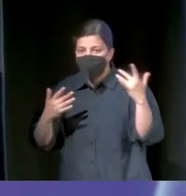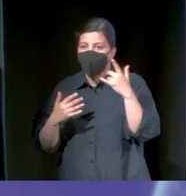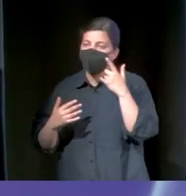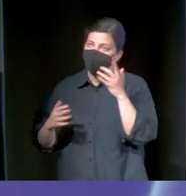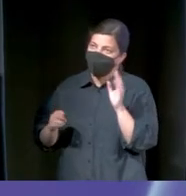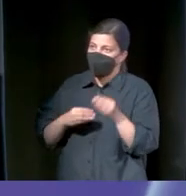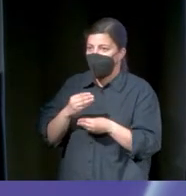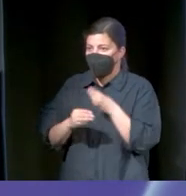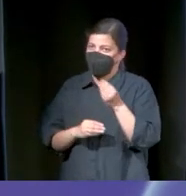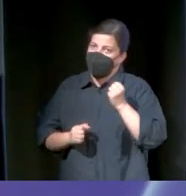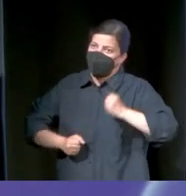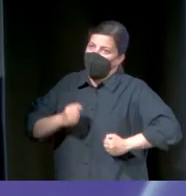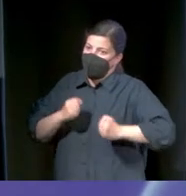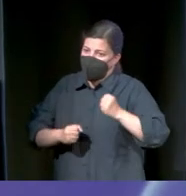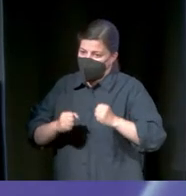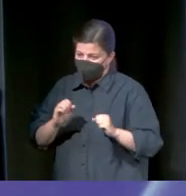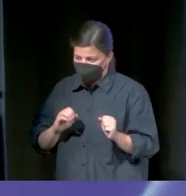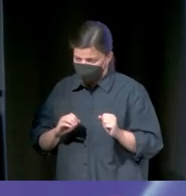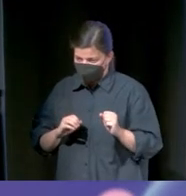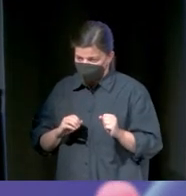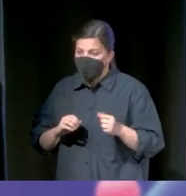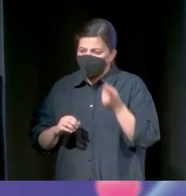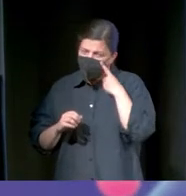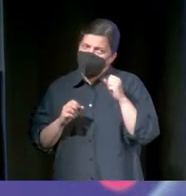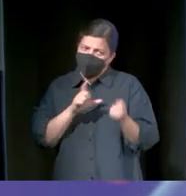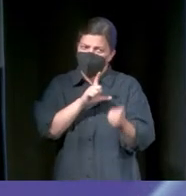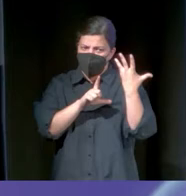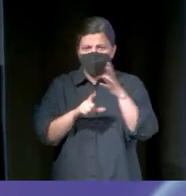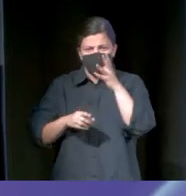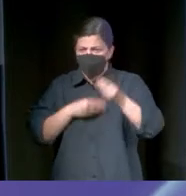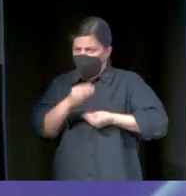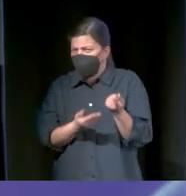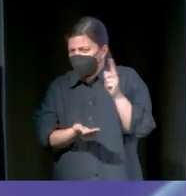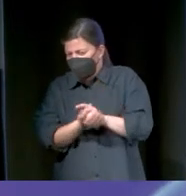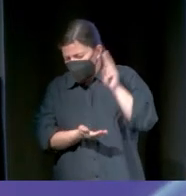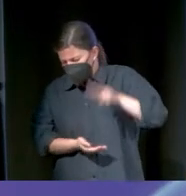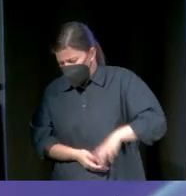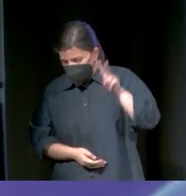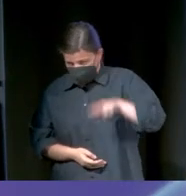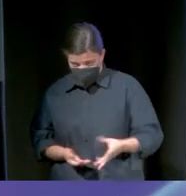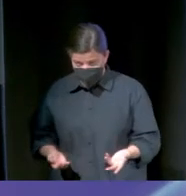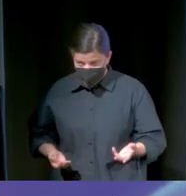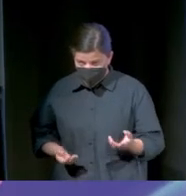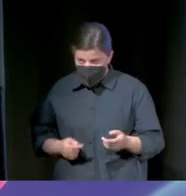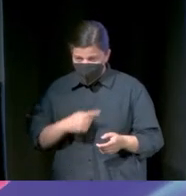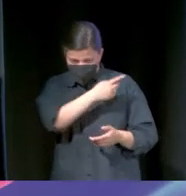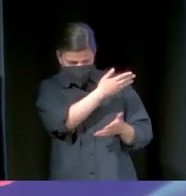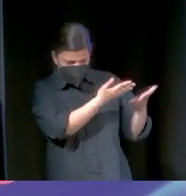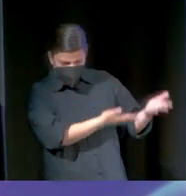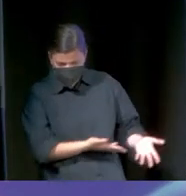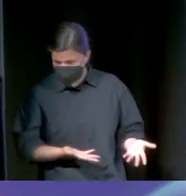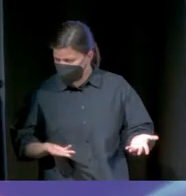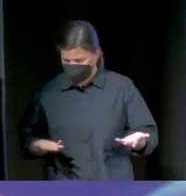una carrera que me dijera lo voy a subir porque esto no voy a volverlo a hacer en mi vida más una spartan de estas que